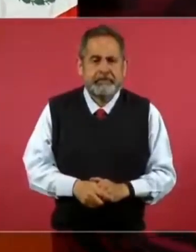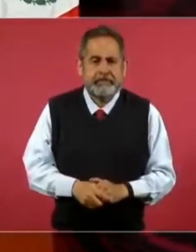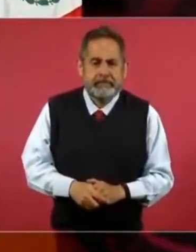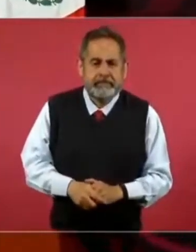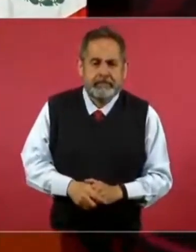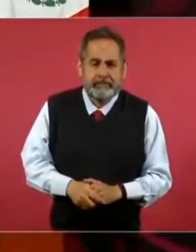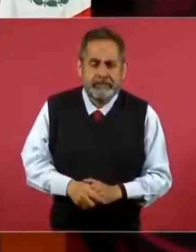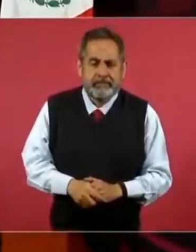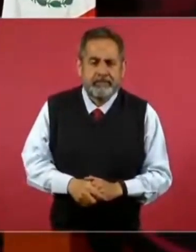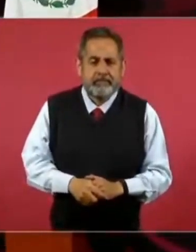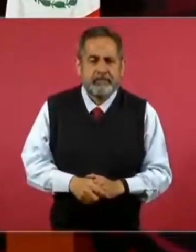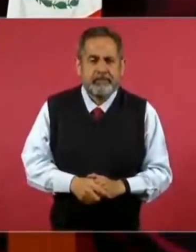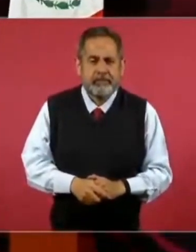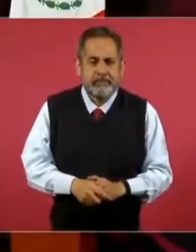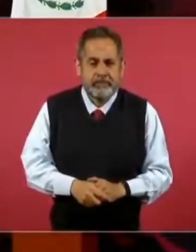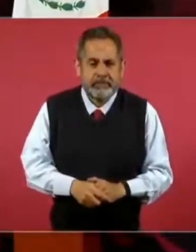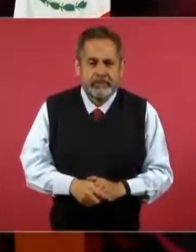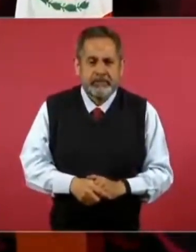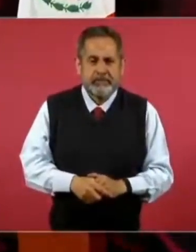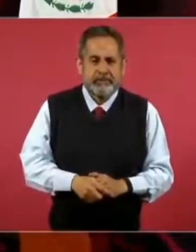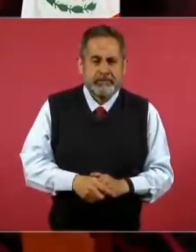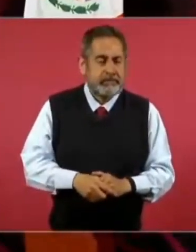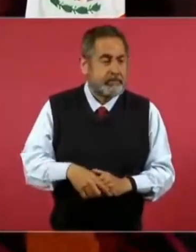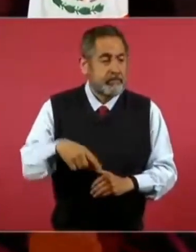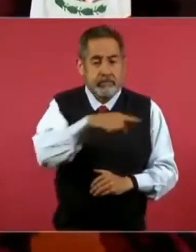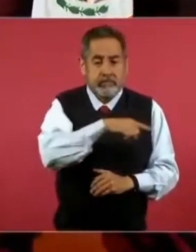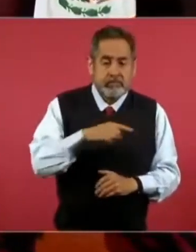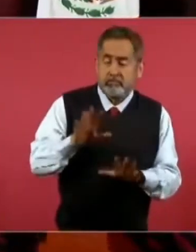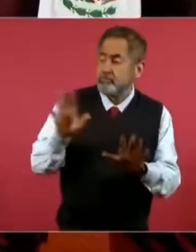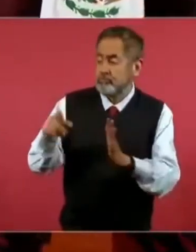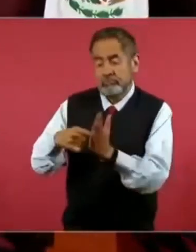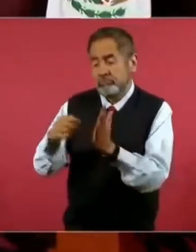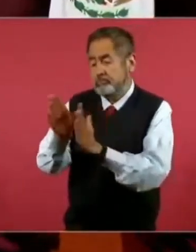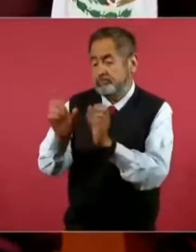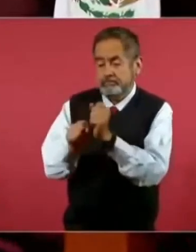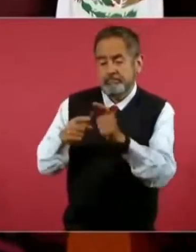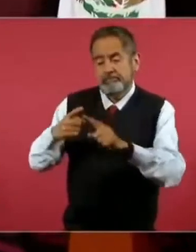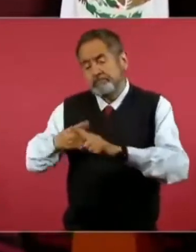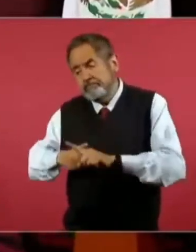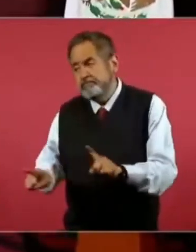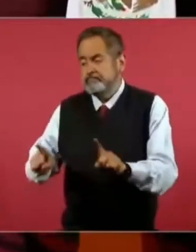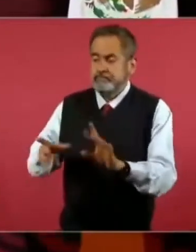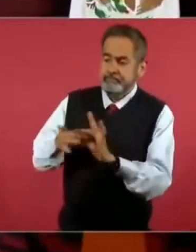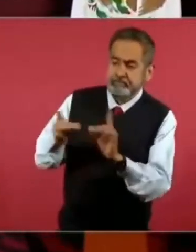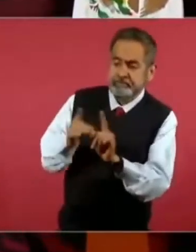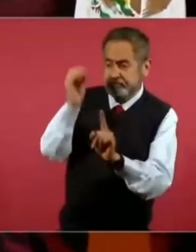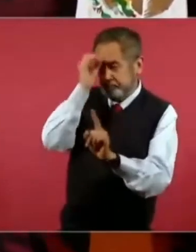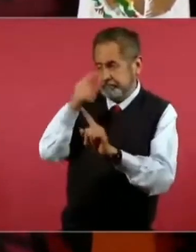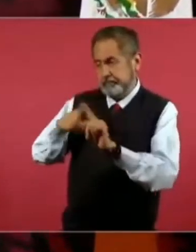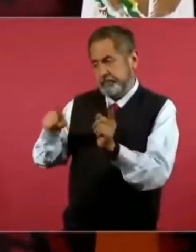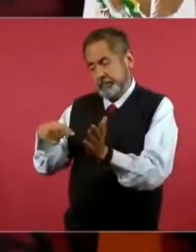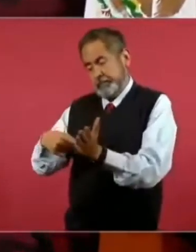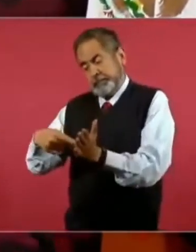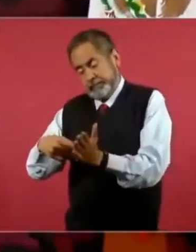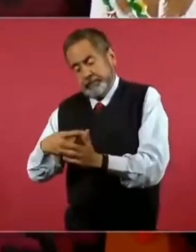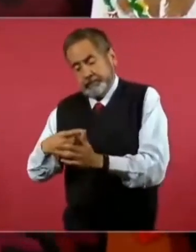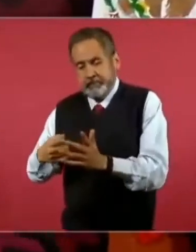pero quieren que se interprete la Constitución de nuevo.